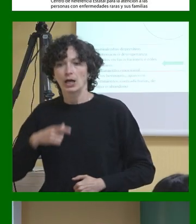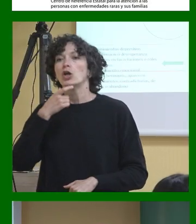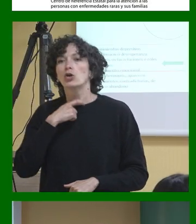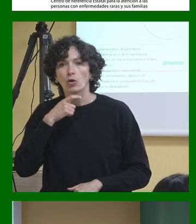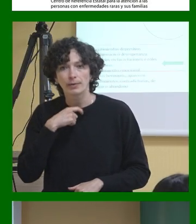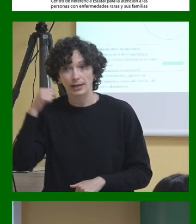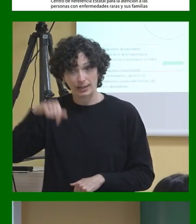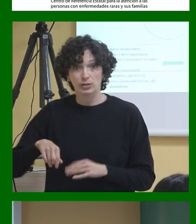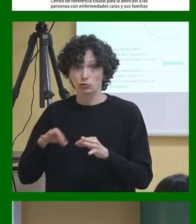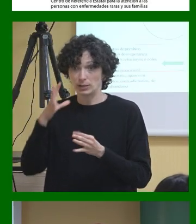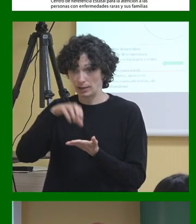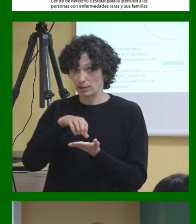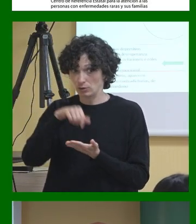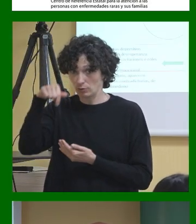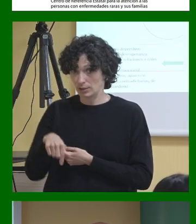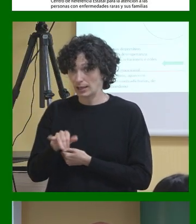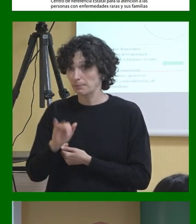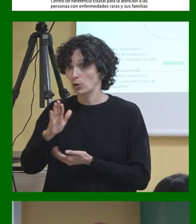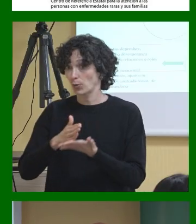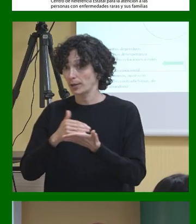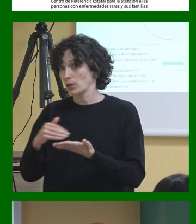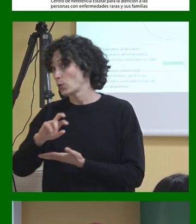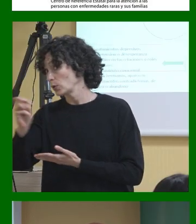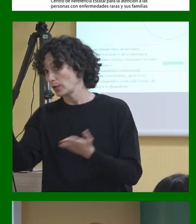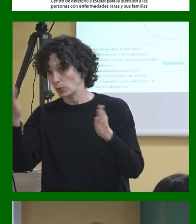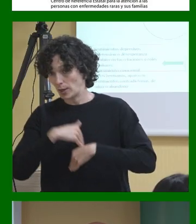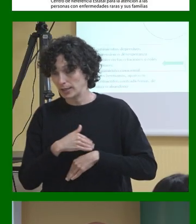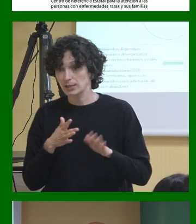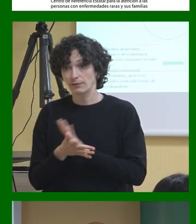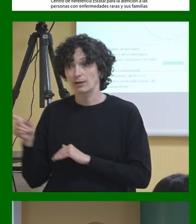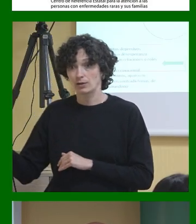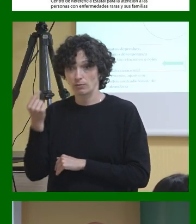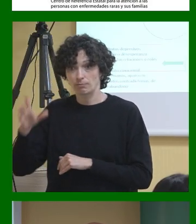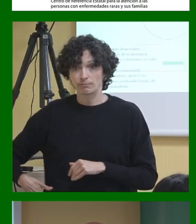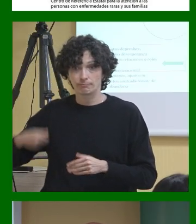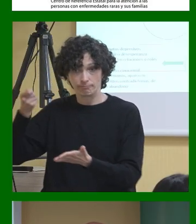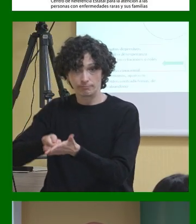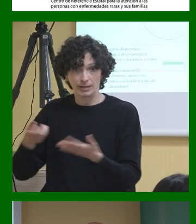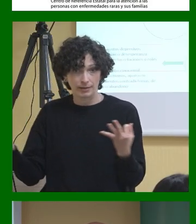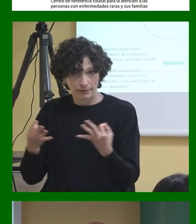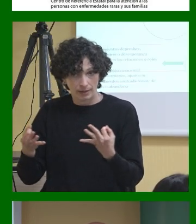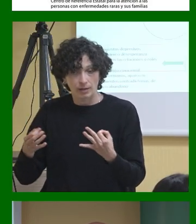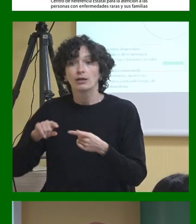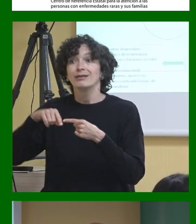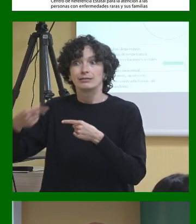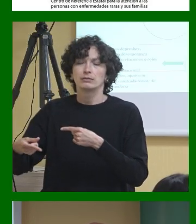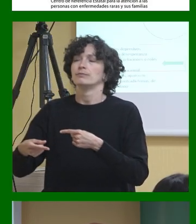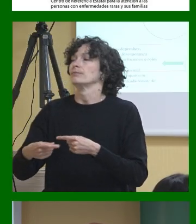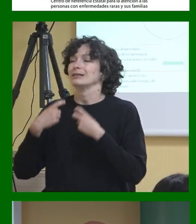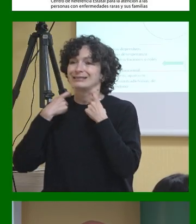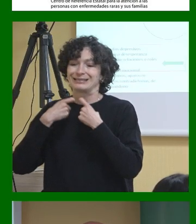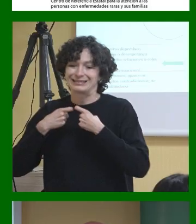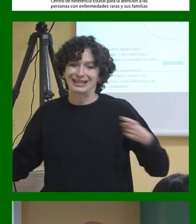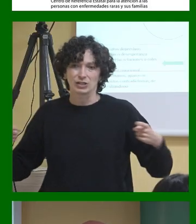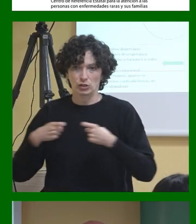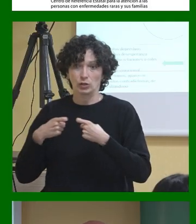tenéis la suerte del creer, pero en otras comunidades no, y tienen que pagar de su bolsillo. Y esto genera una enorme tensión, porque la